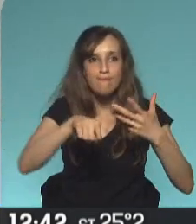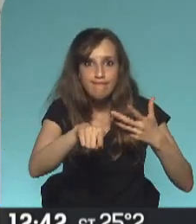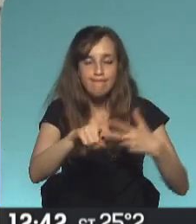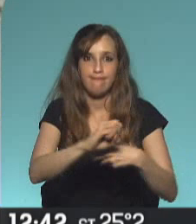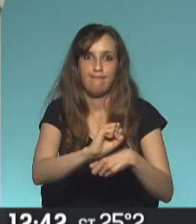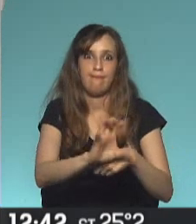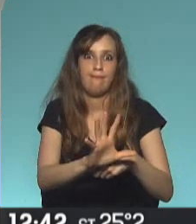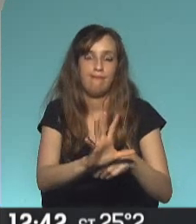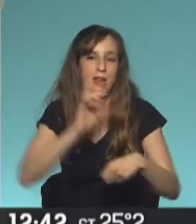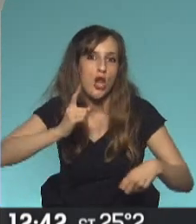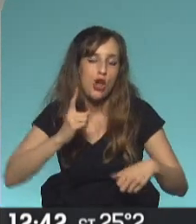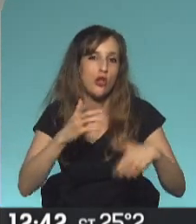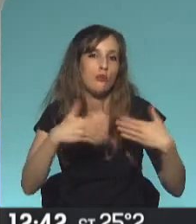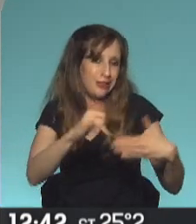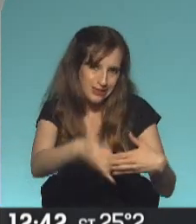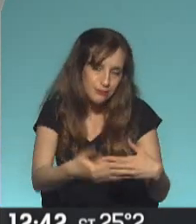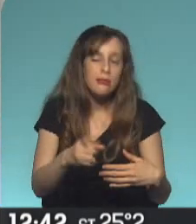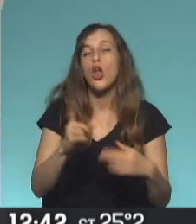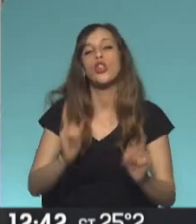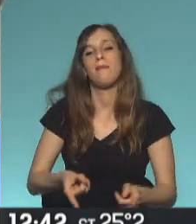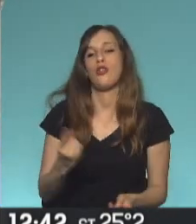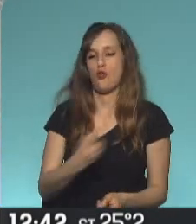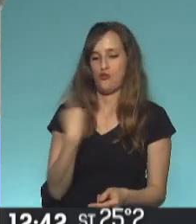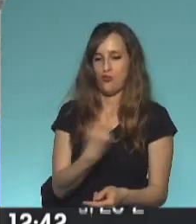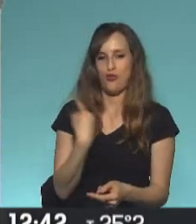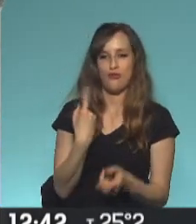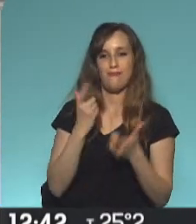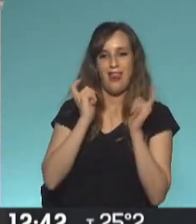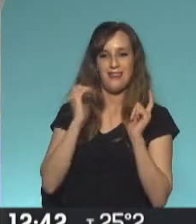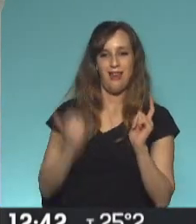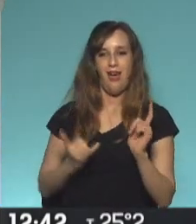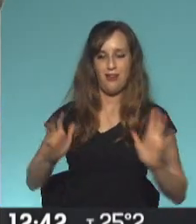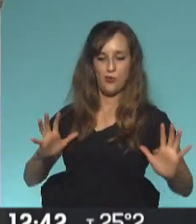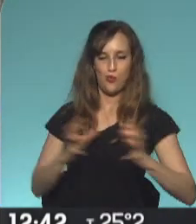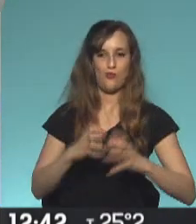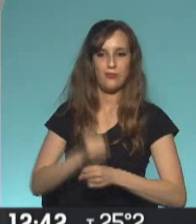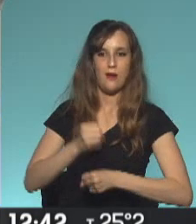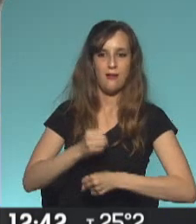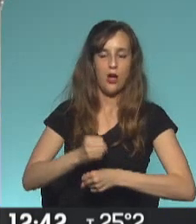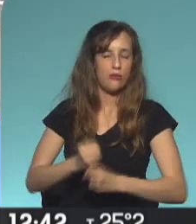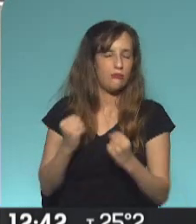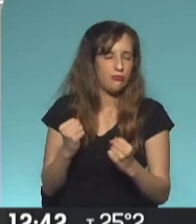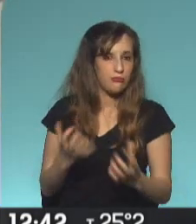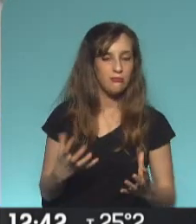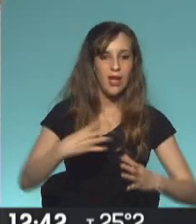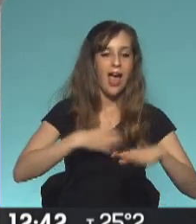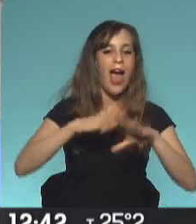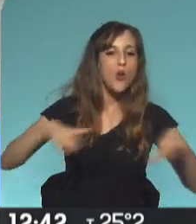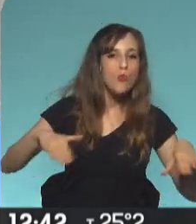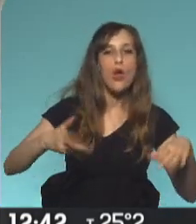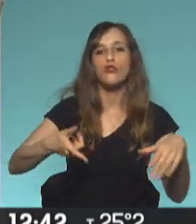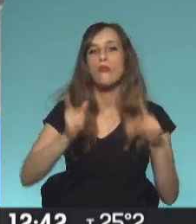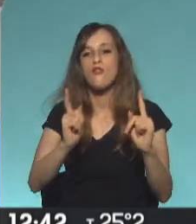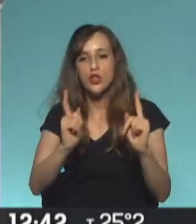la experiencia que fuimos aprendiendo, No, estamos haciendo un gran trabajo entre todos los alumnos,